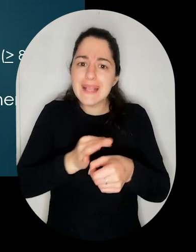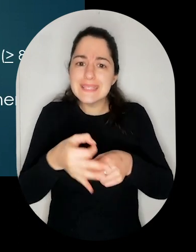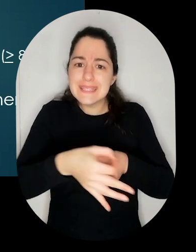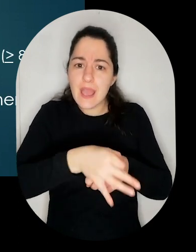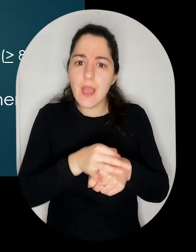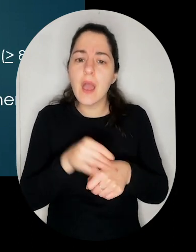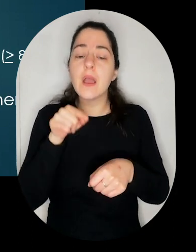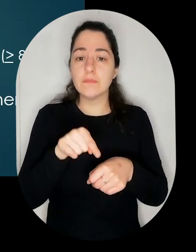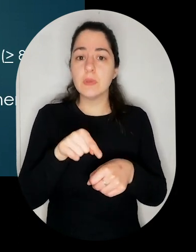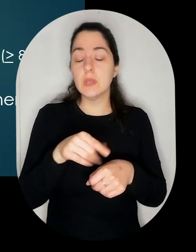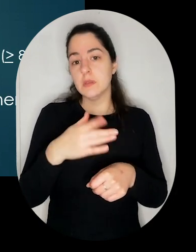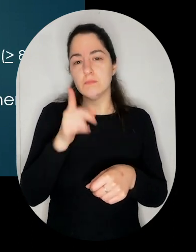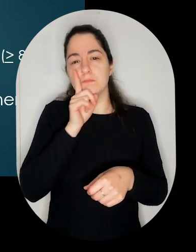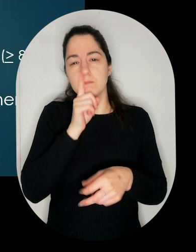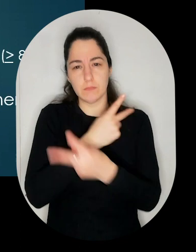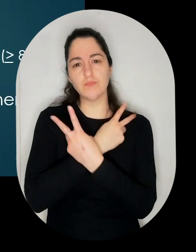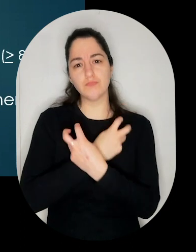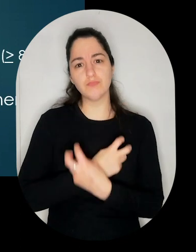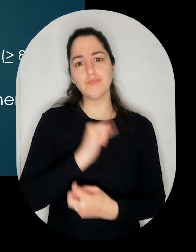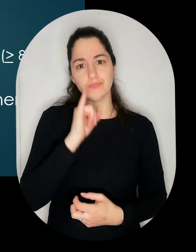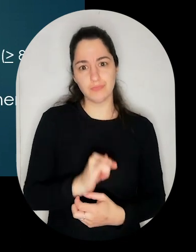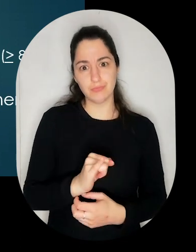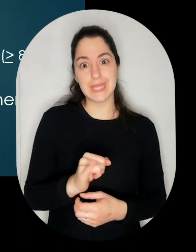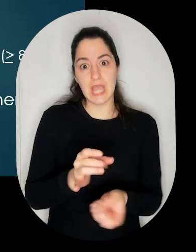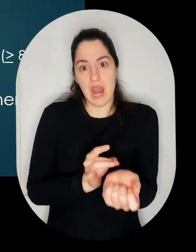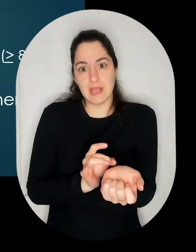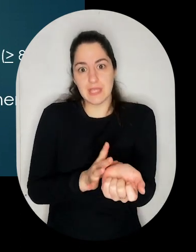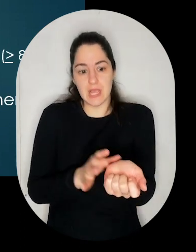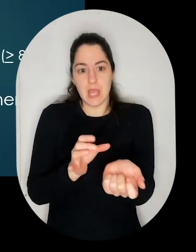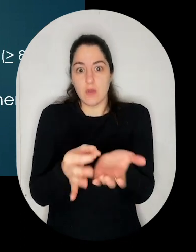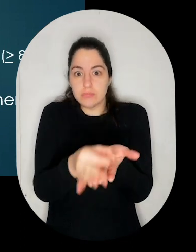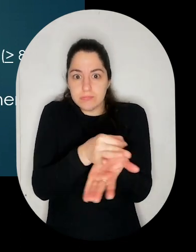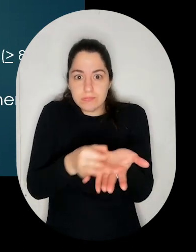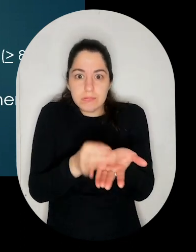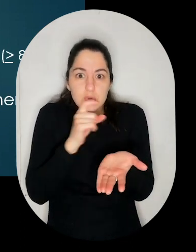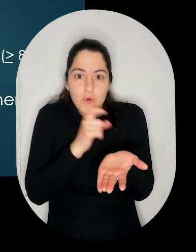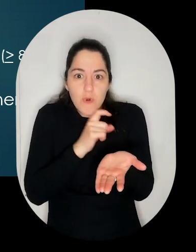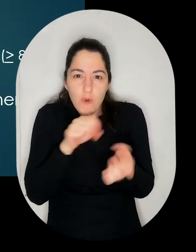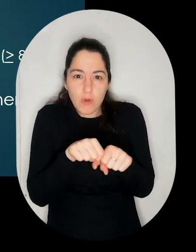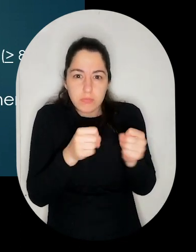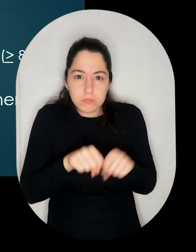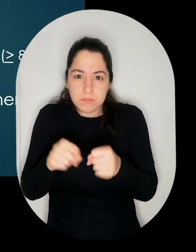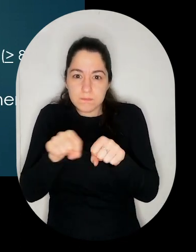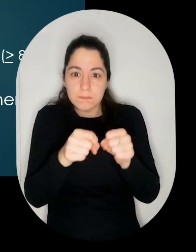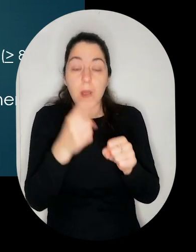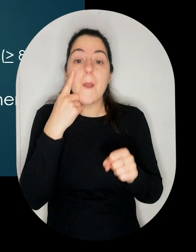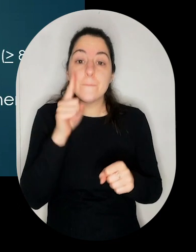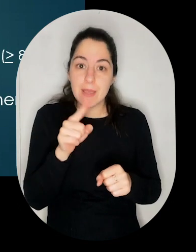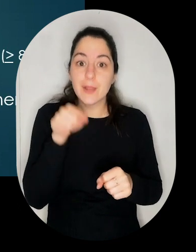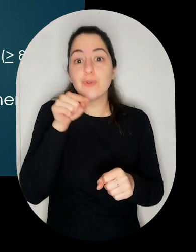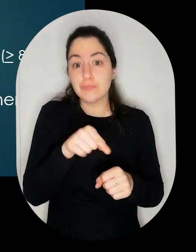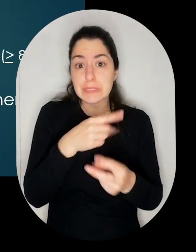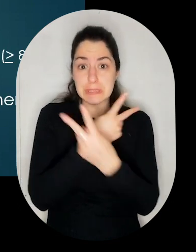manchas, con escamitas arriba. Contiene una toxina hemolítica capaz de destruir los glóbulos rojos, pero esa toxina